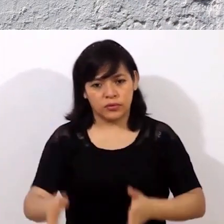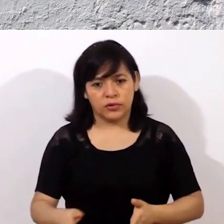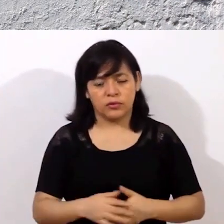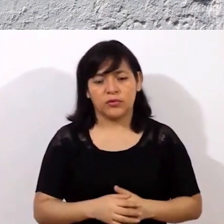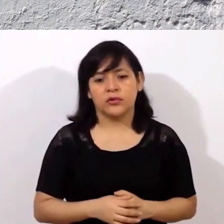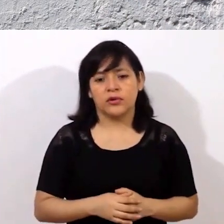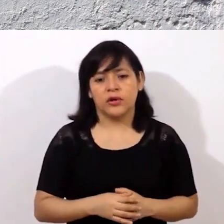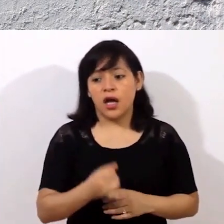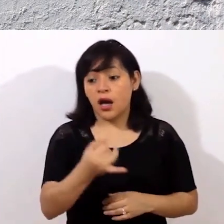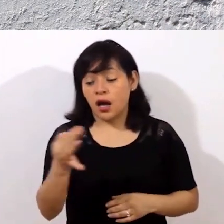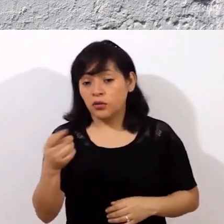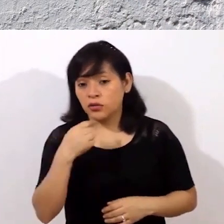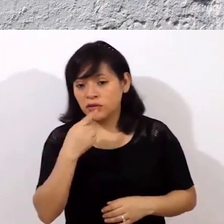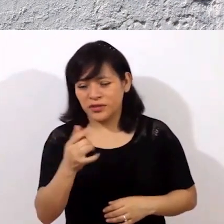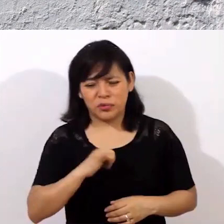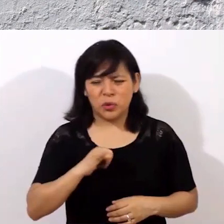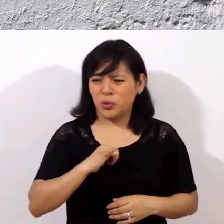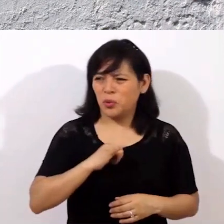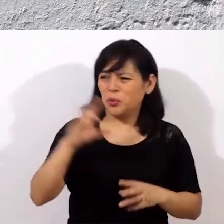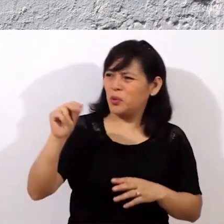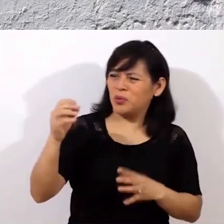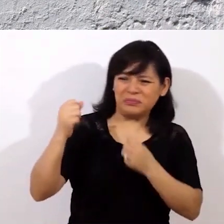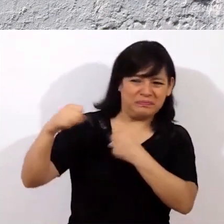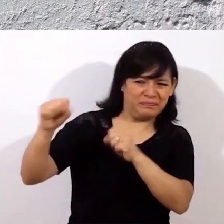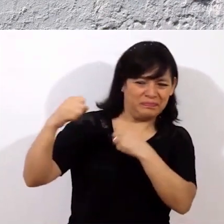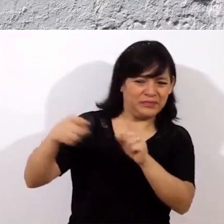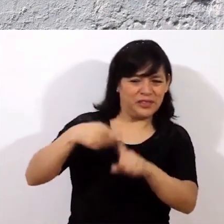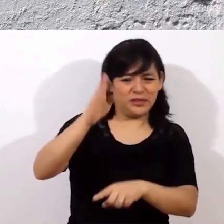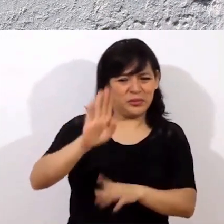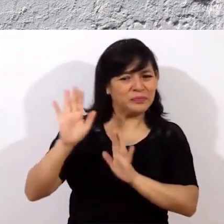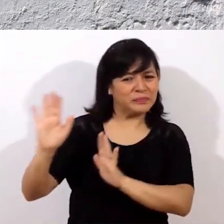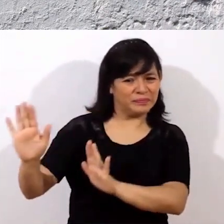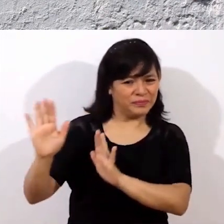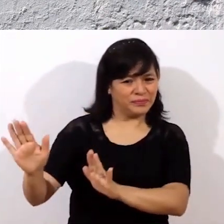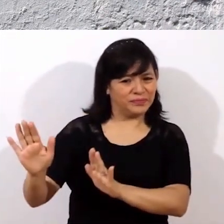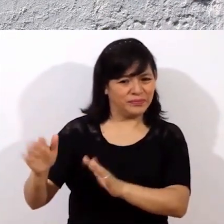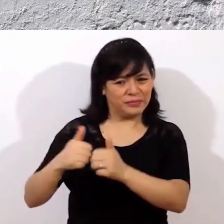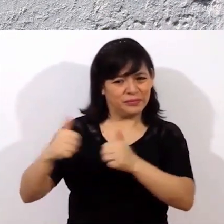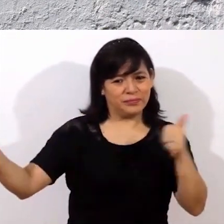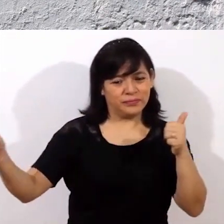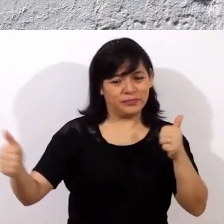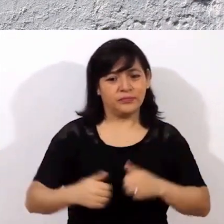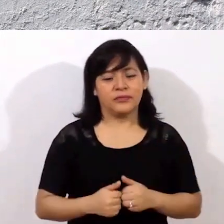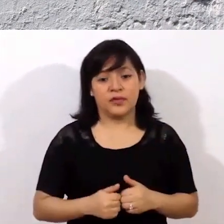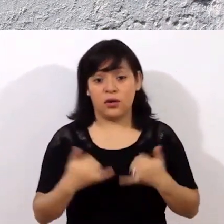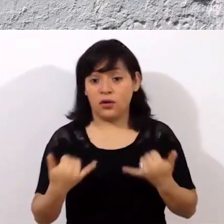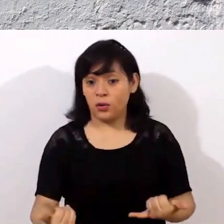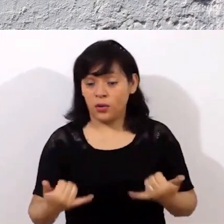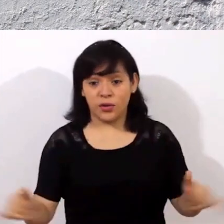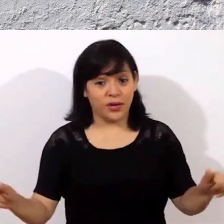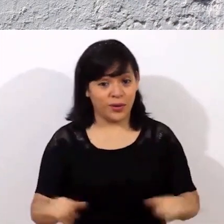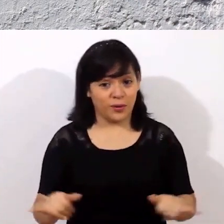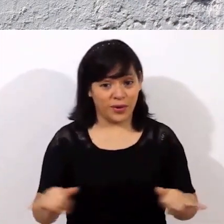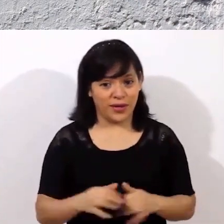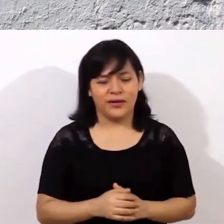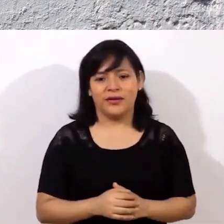conocimiento experimental con Dios. Algunos dicen, no, yo no quiero saber nada de Dios hoy en día.